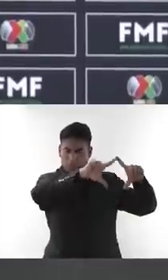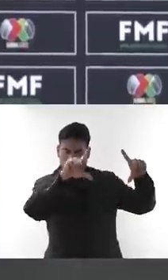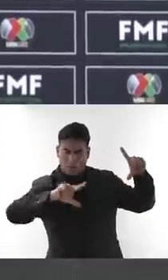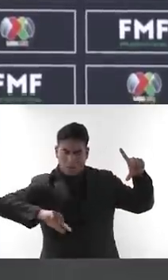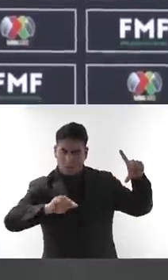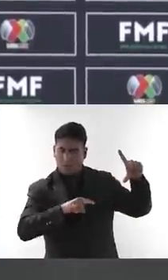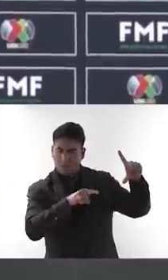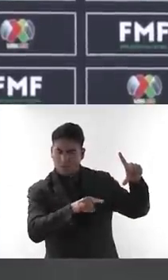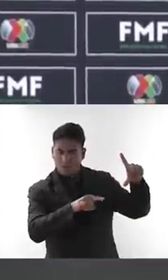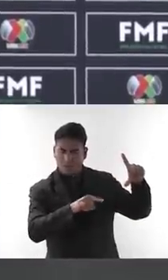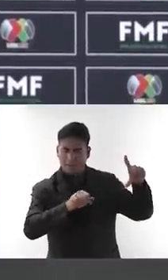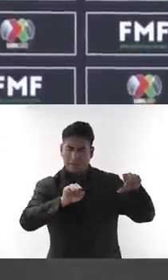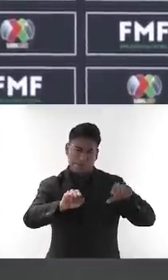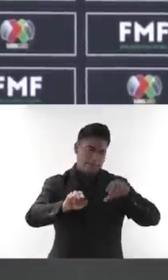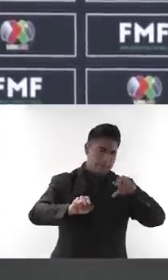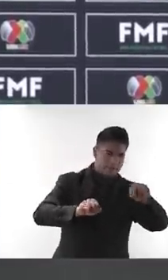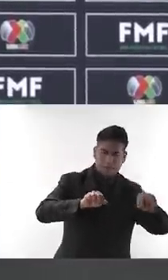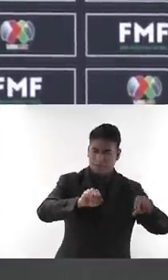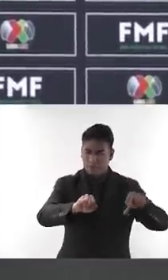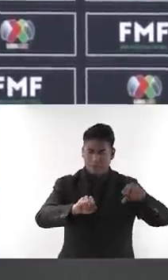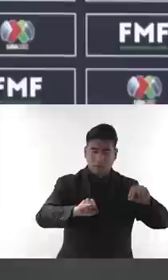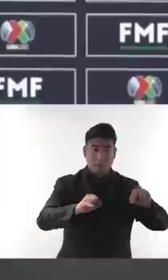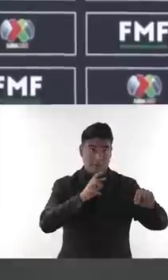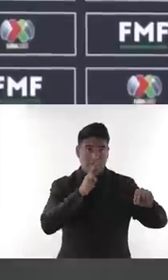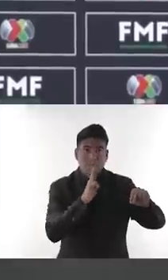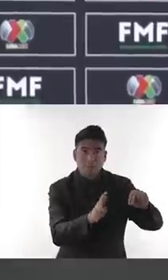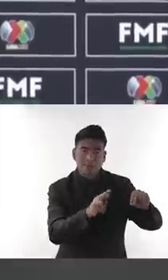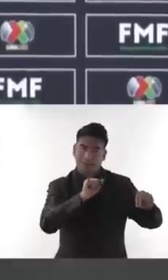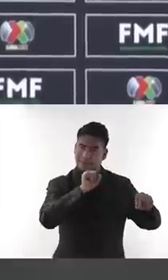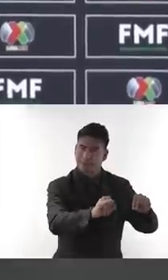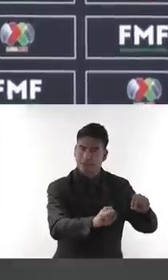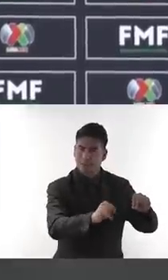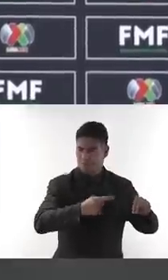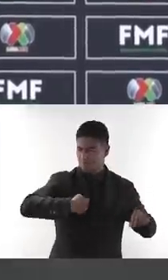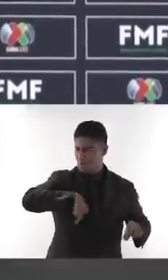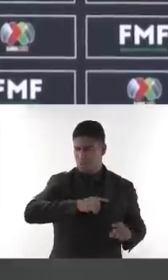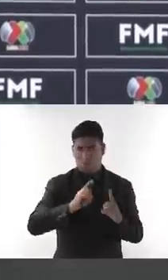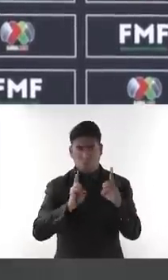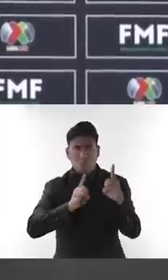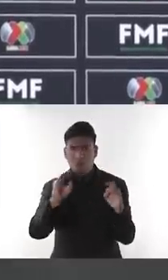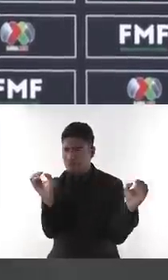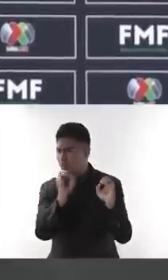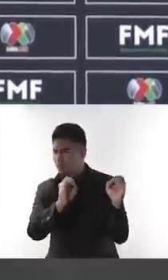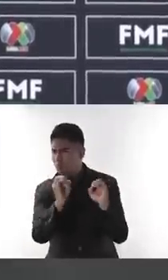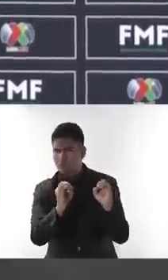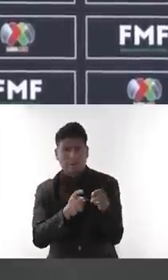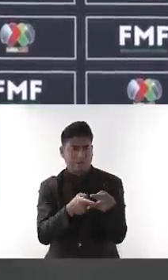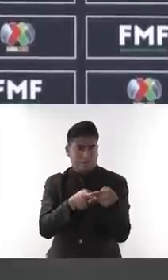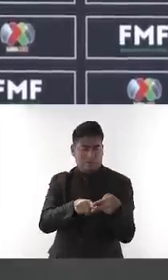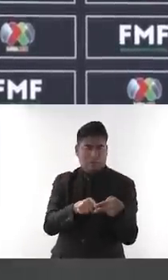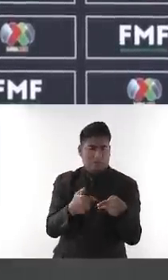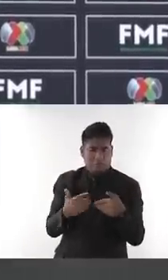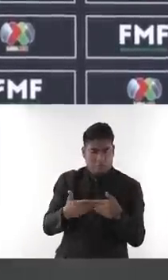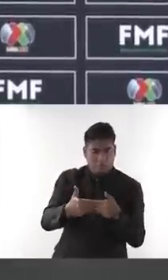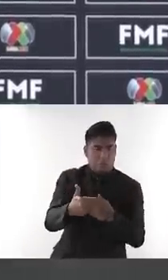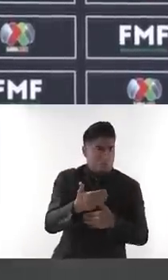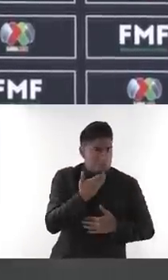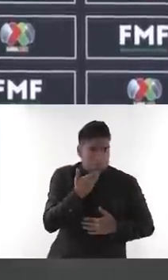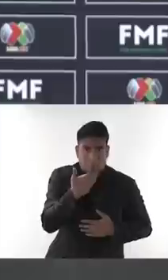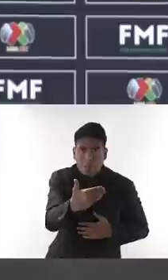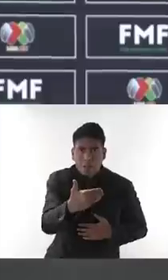momentos difíciles, no cabe la menor de las dudas. Tuvimos momentos muy buenos al principio. Ganamos una Copa